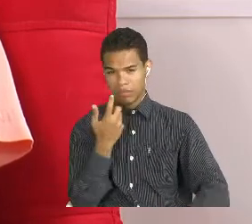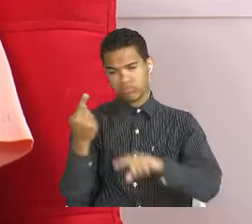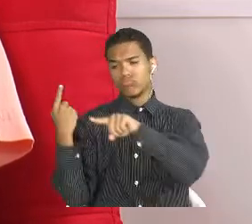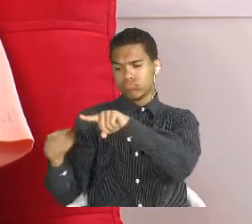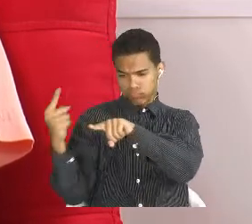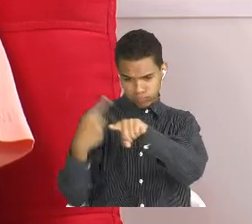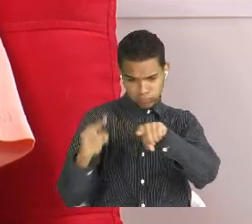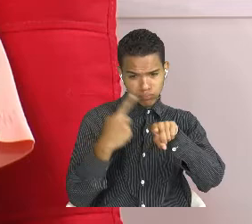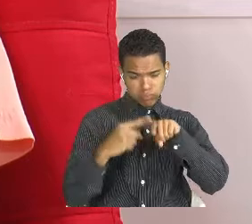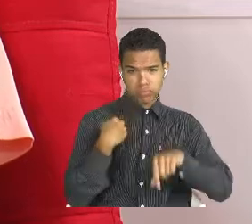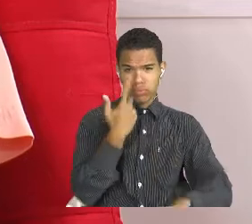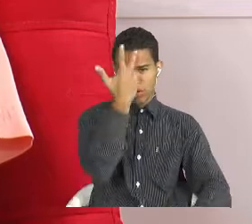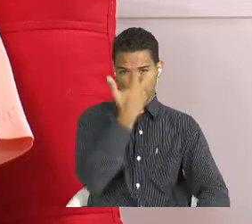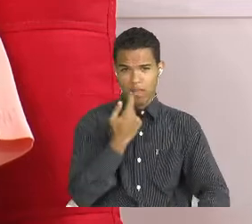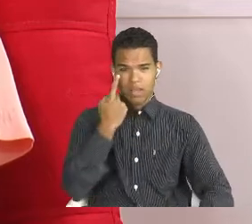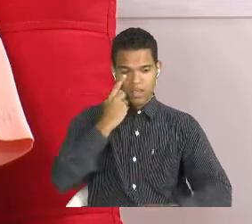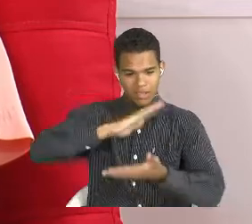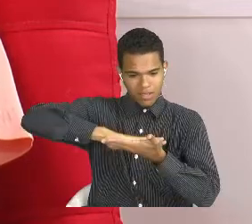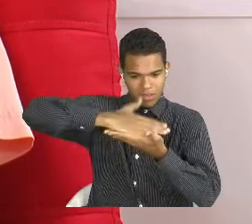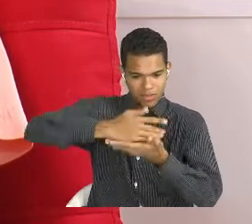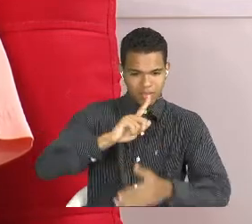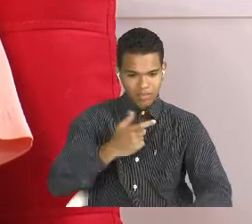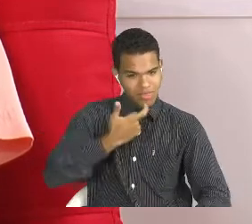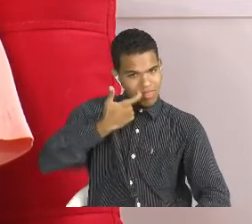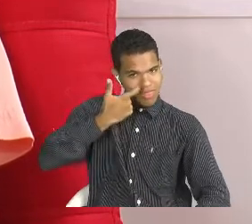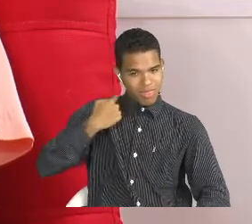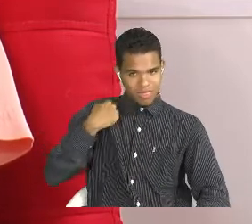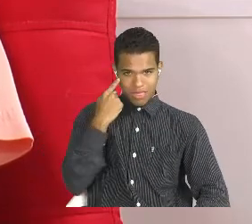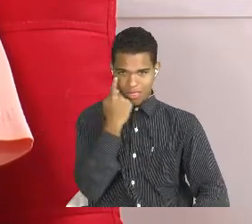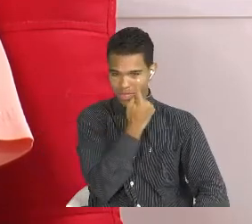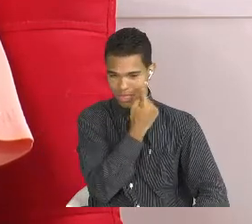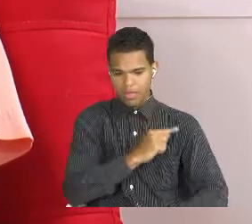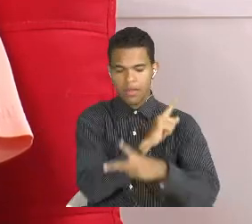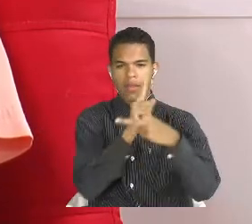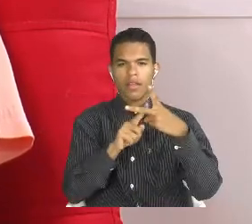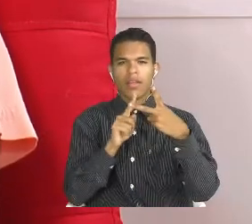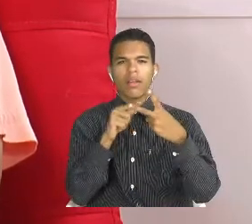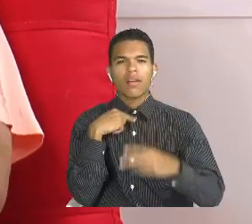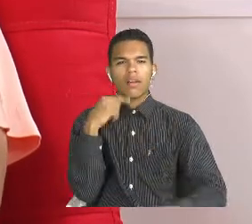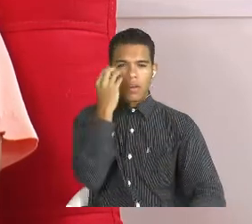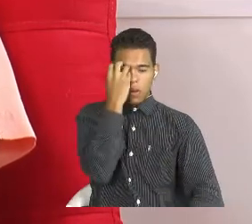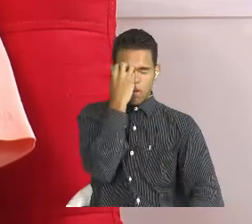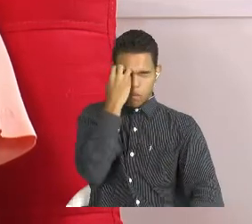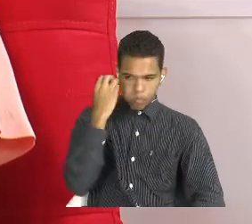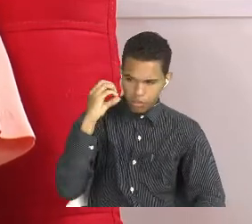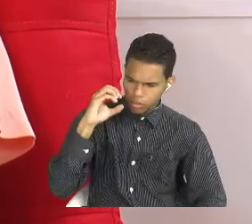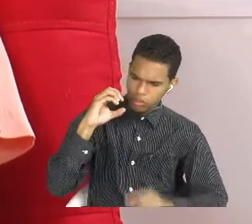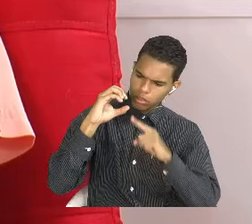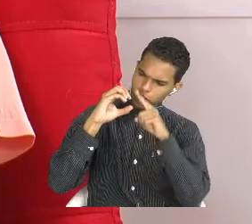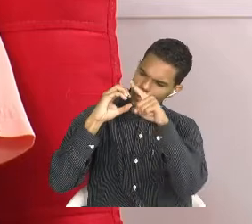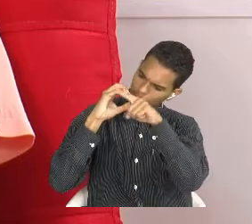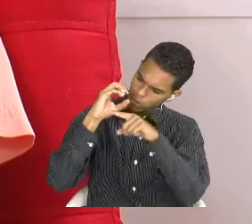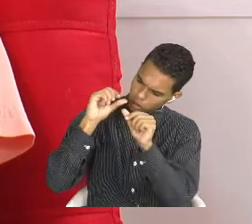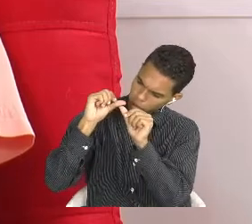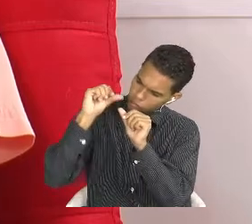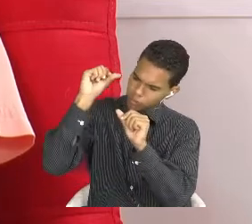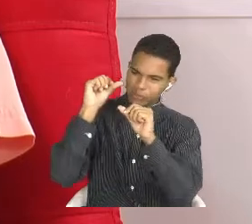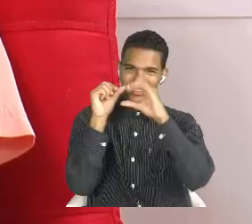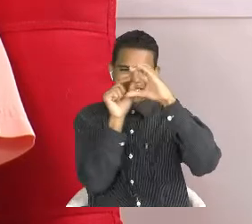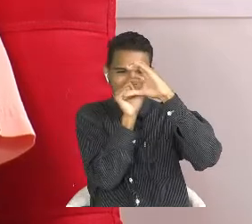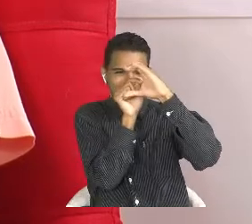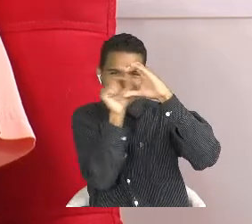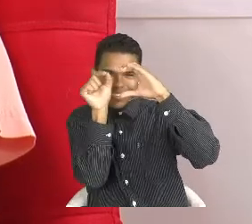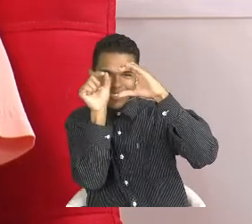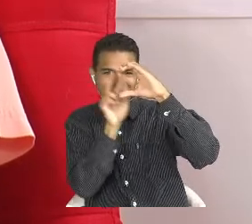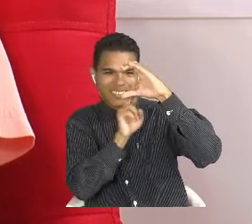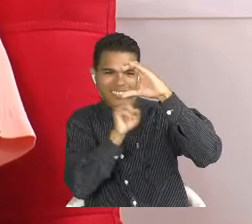campo visual computarizado, como es la toma del grosor de la córnea para poder hacer la cuantificación exacta de cuál es